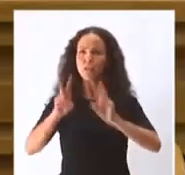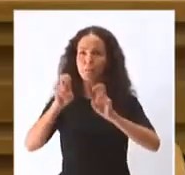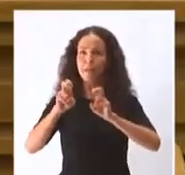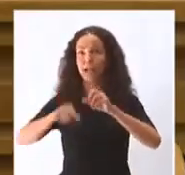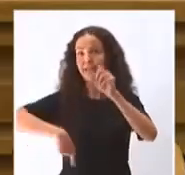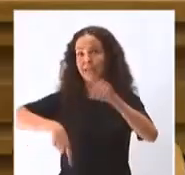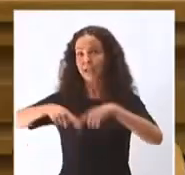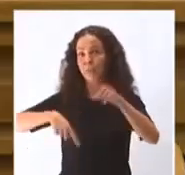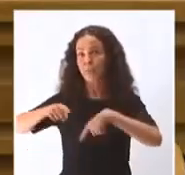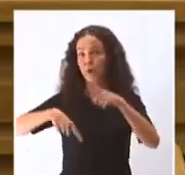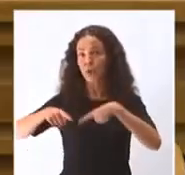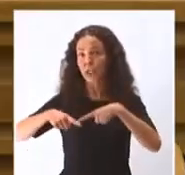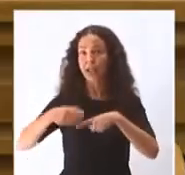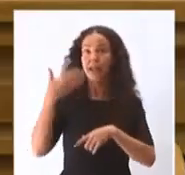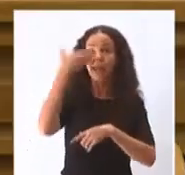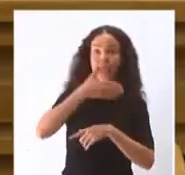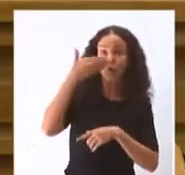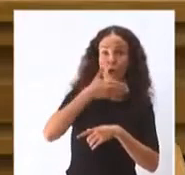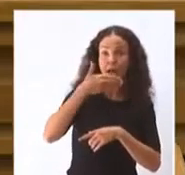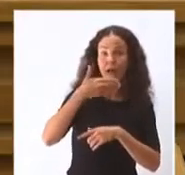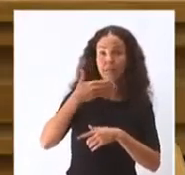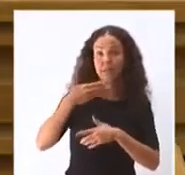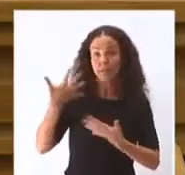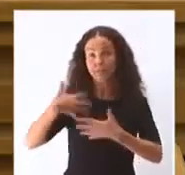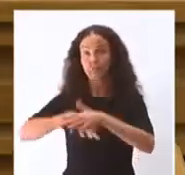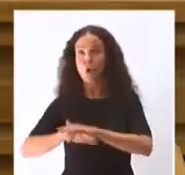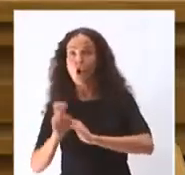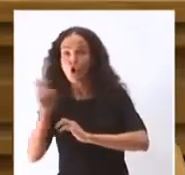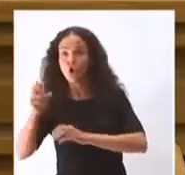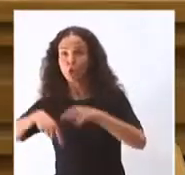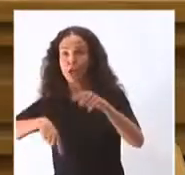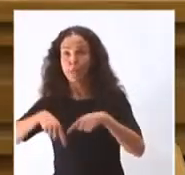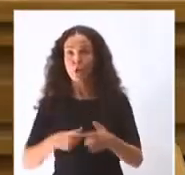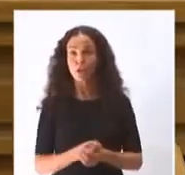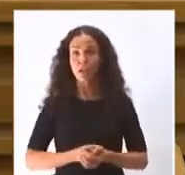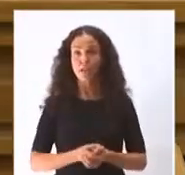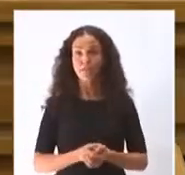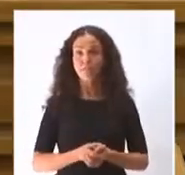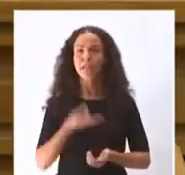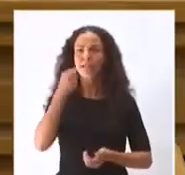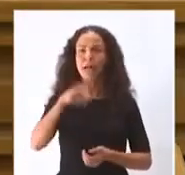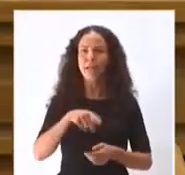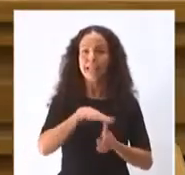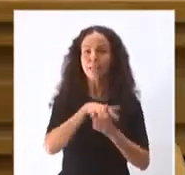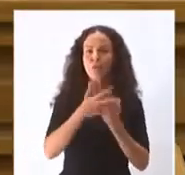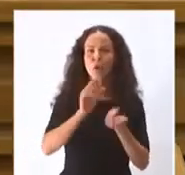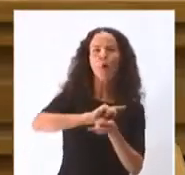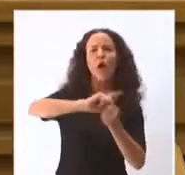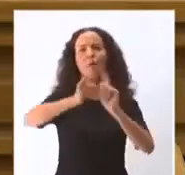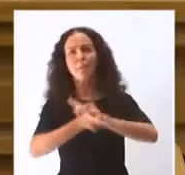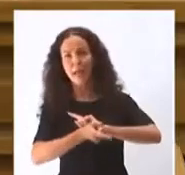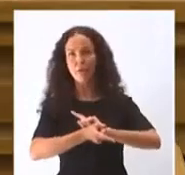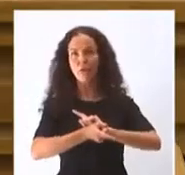combinando el escolar con otros zona les hemos dado una vuelta por completo y esto prácticamente se suprimió con lo bien que